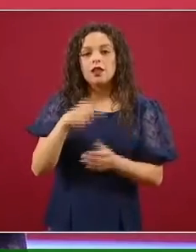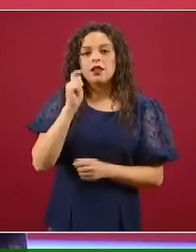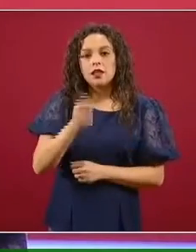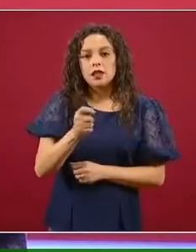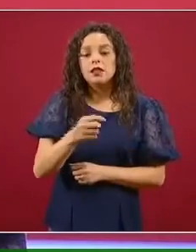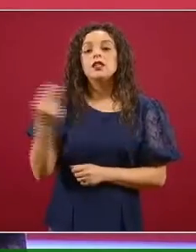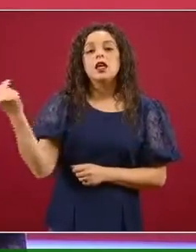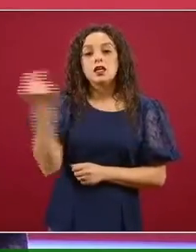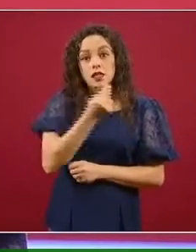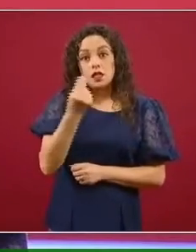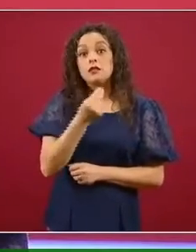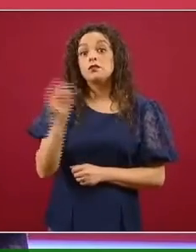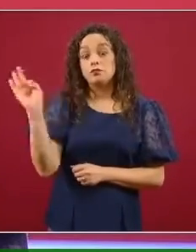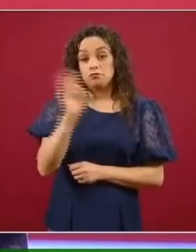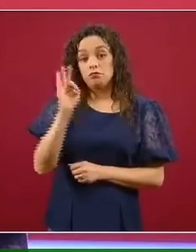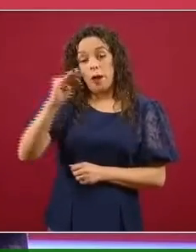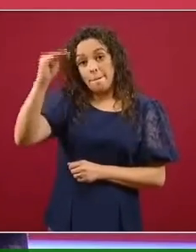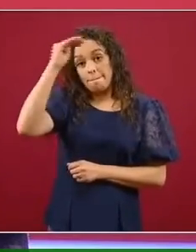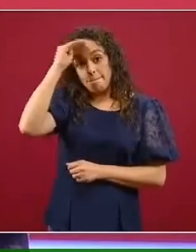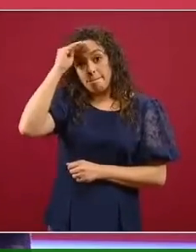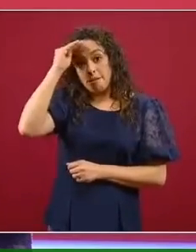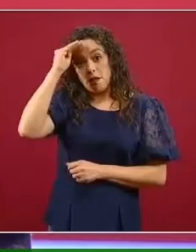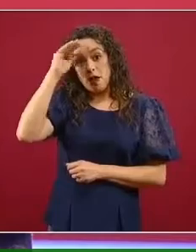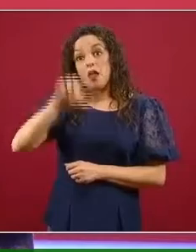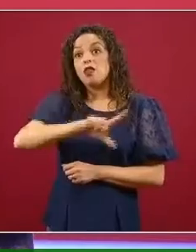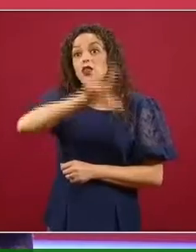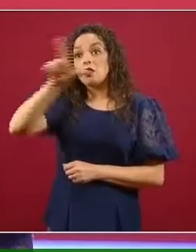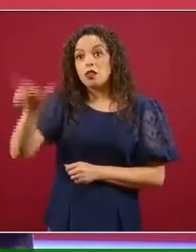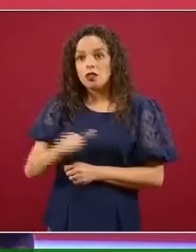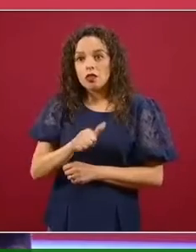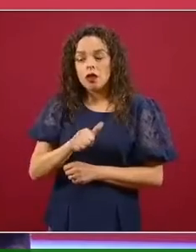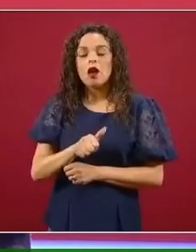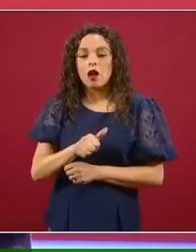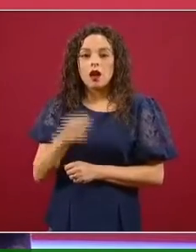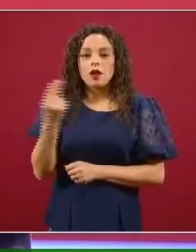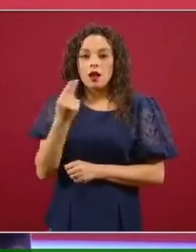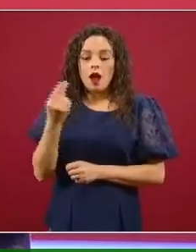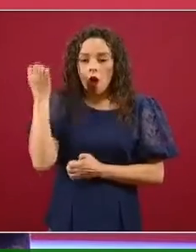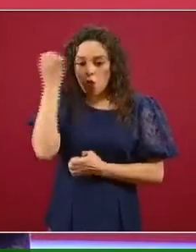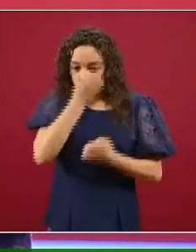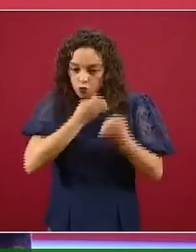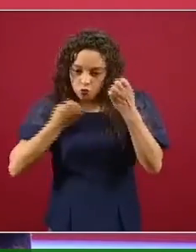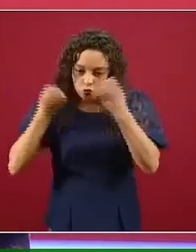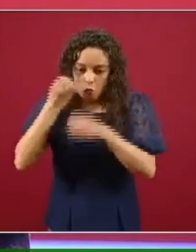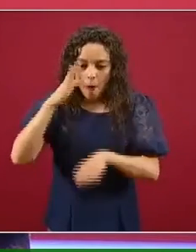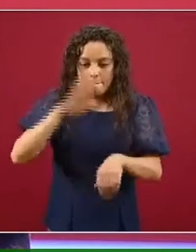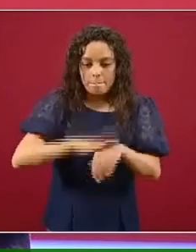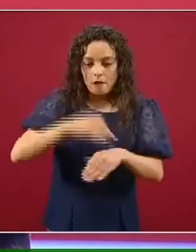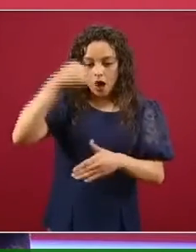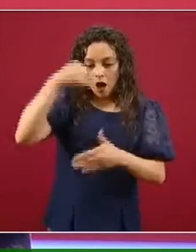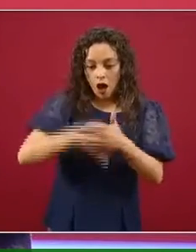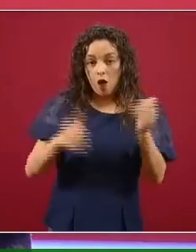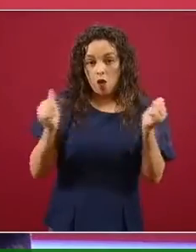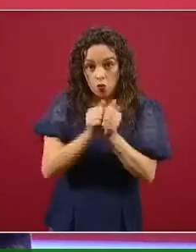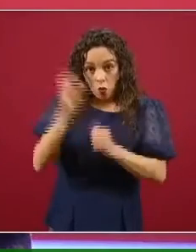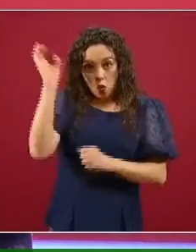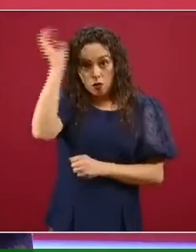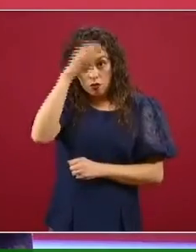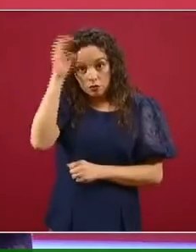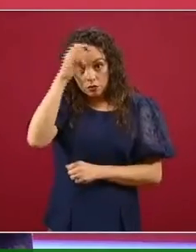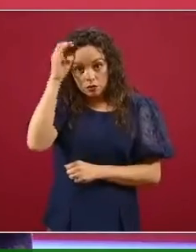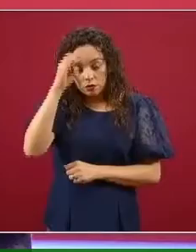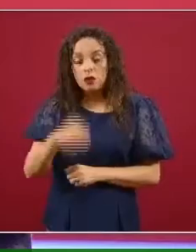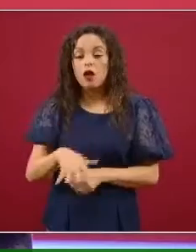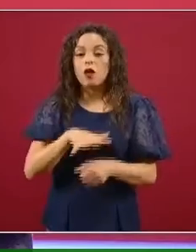que considerar la necesidad de evidencia científica adicional sobre cuáles pueden ser los mecanismos